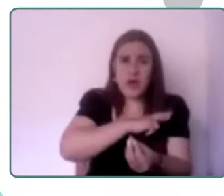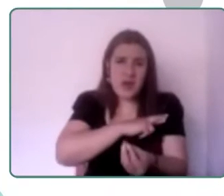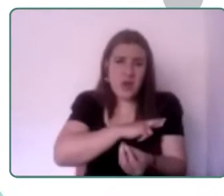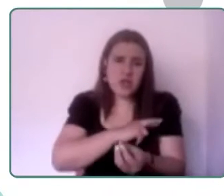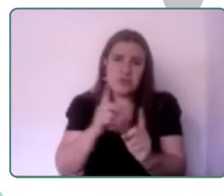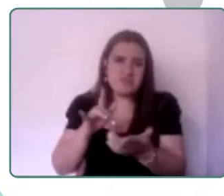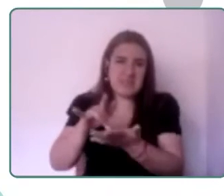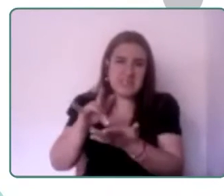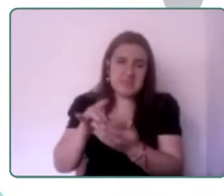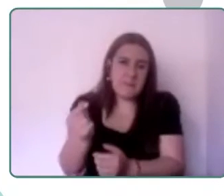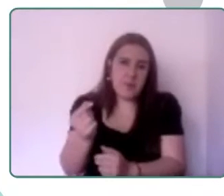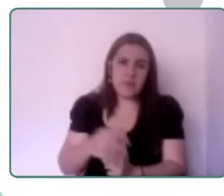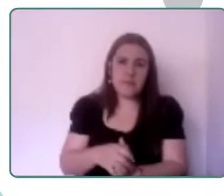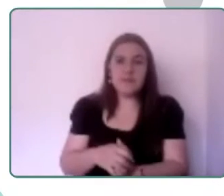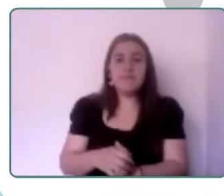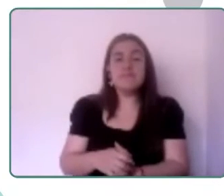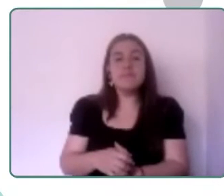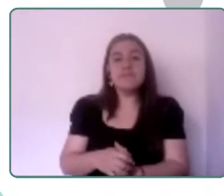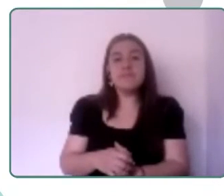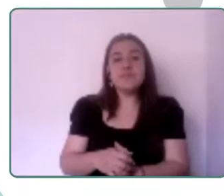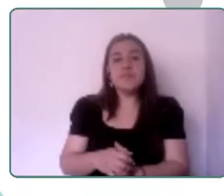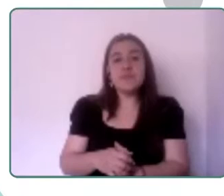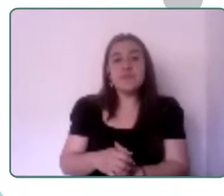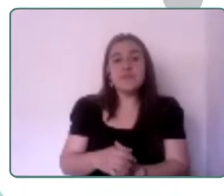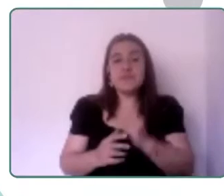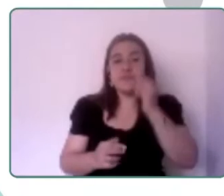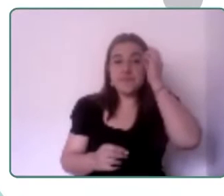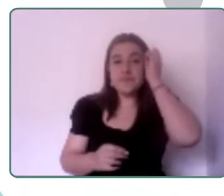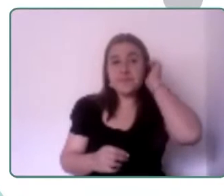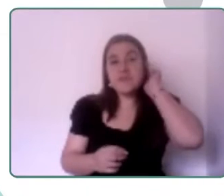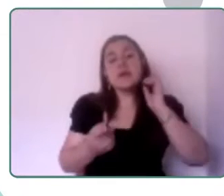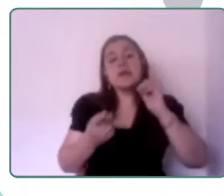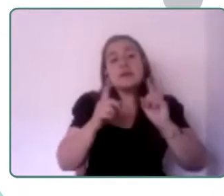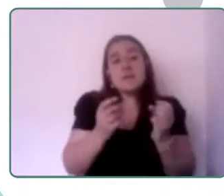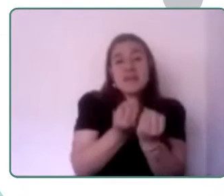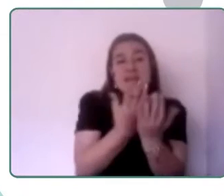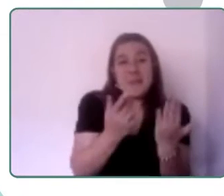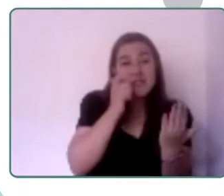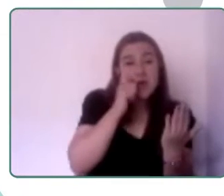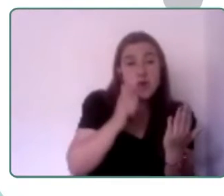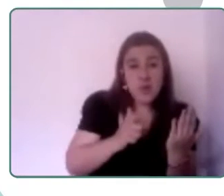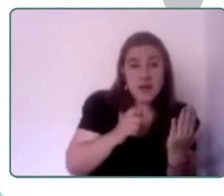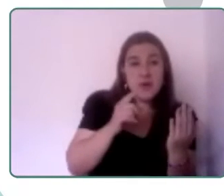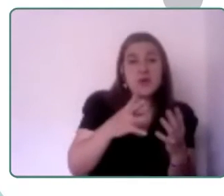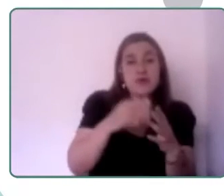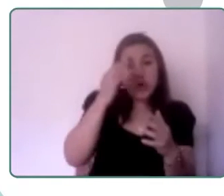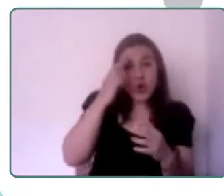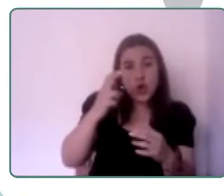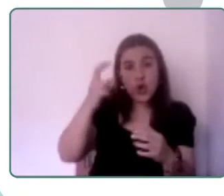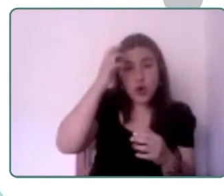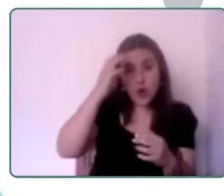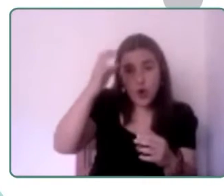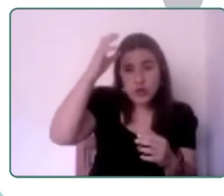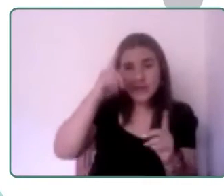También hacia la concepción que tienen sobre diversidad humana, lo ven como un concepto relacionado con la variedad y